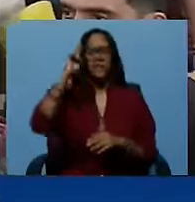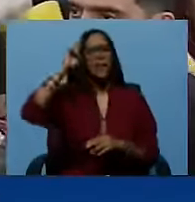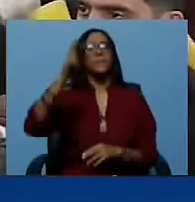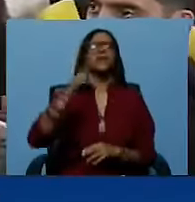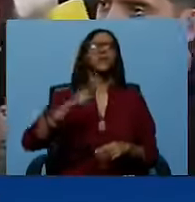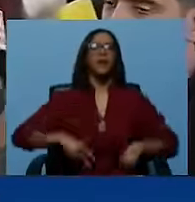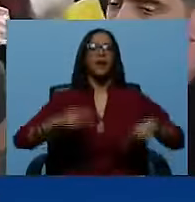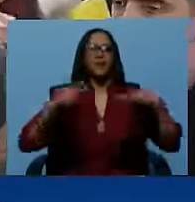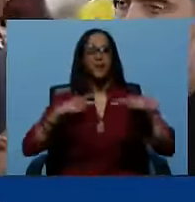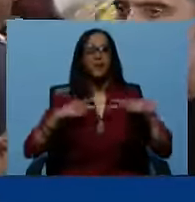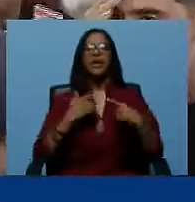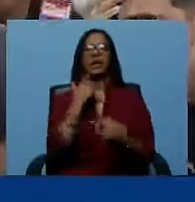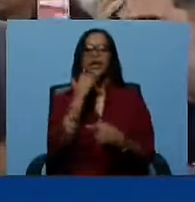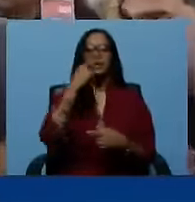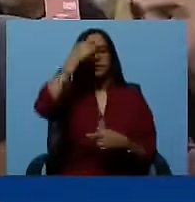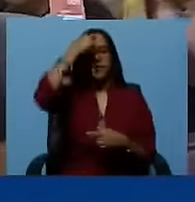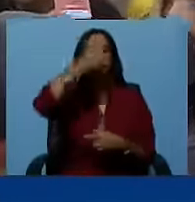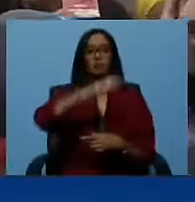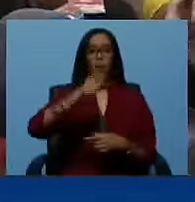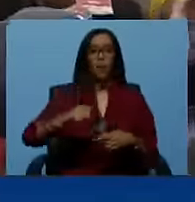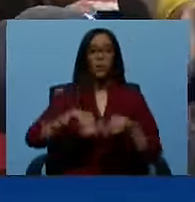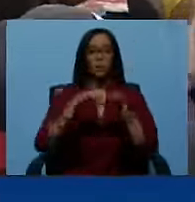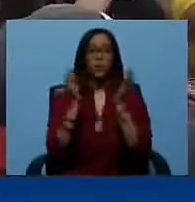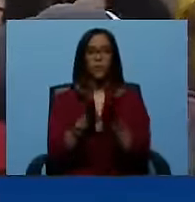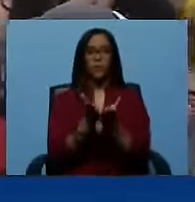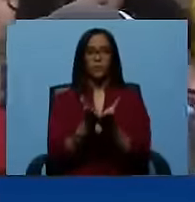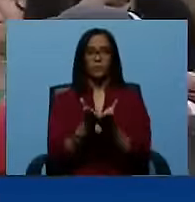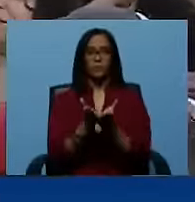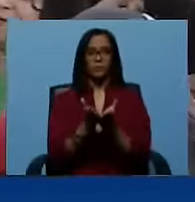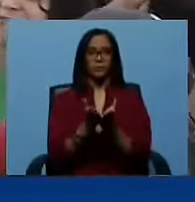la dignidad de los pueblos del mundo.